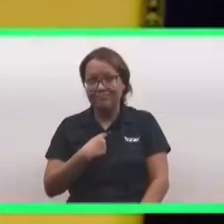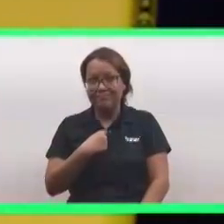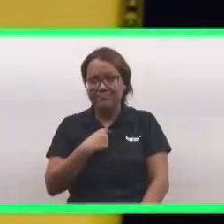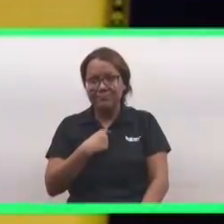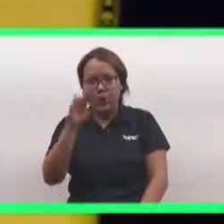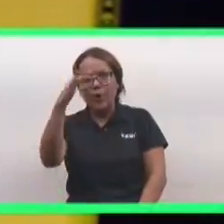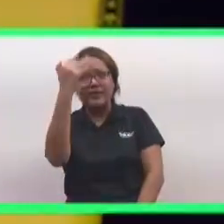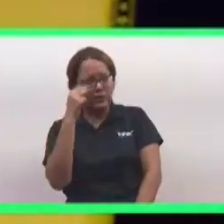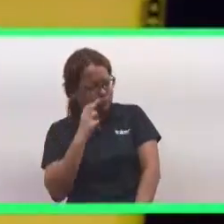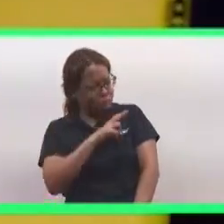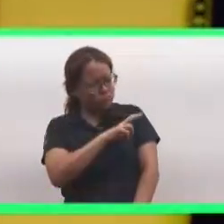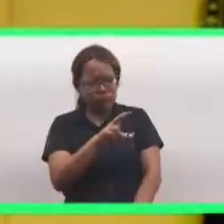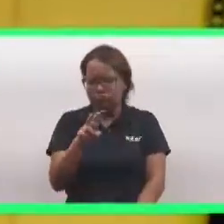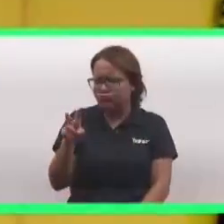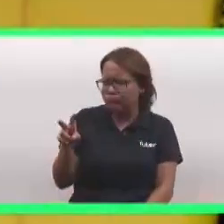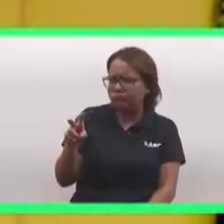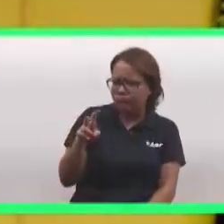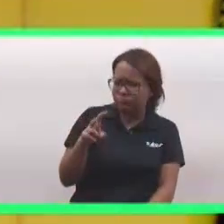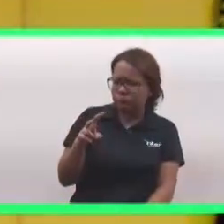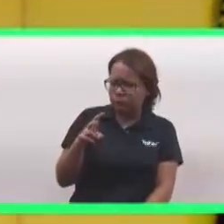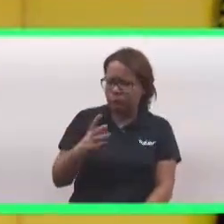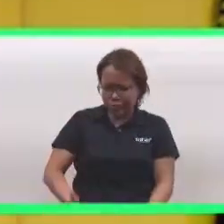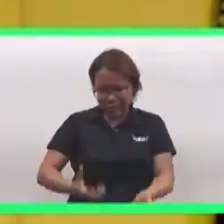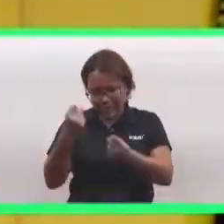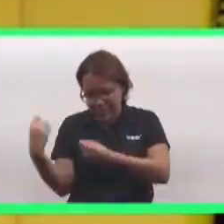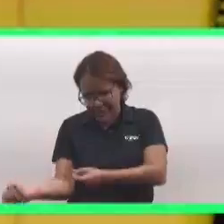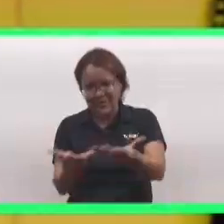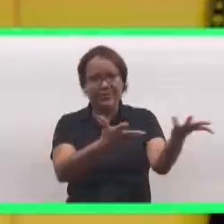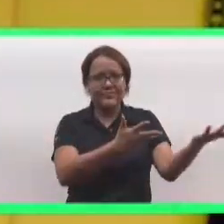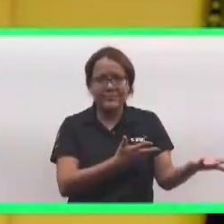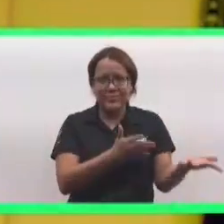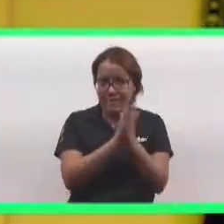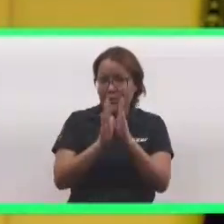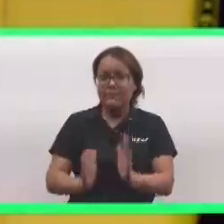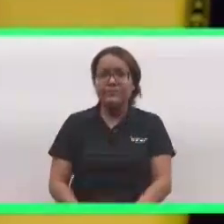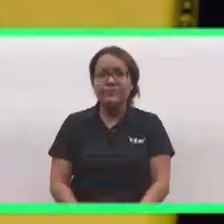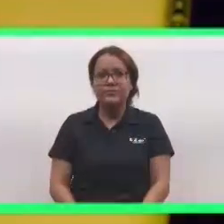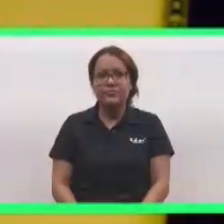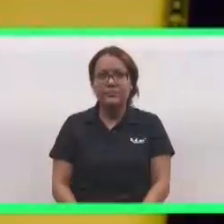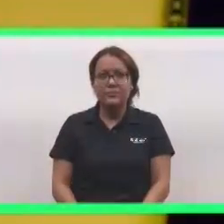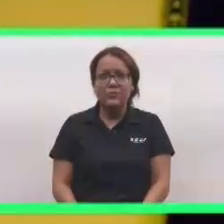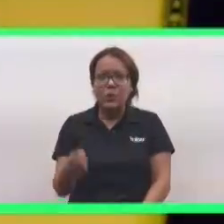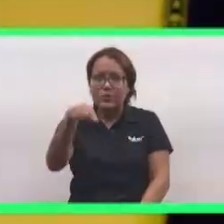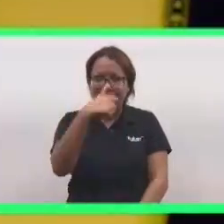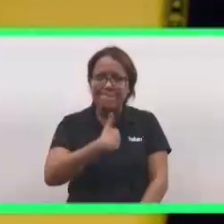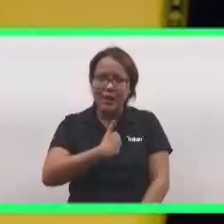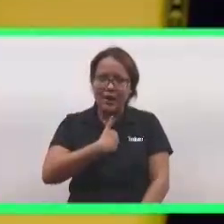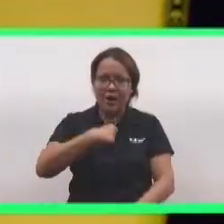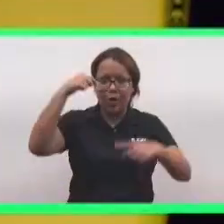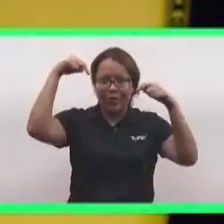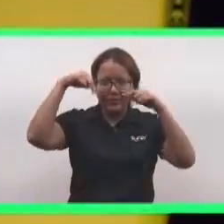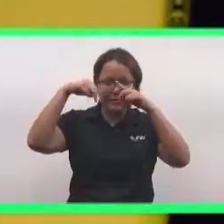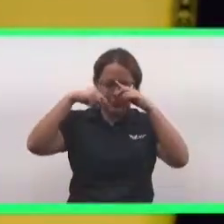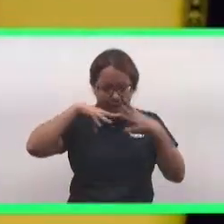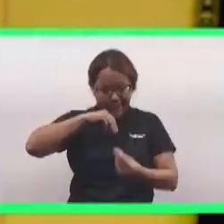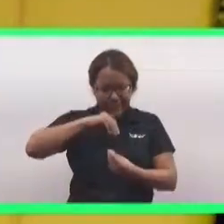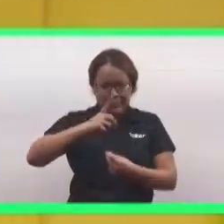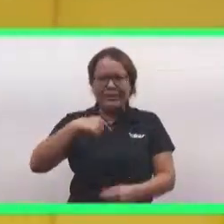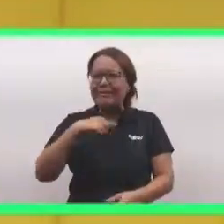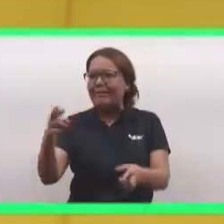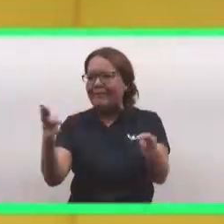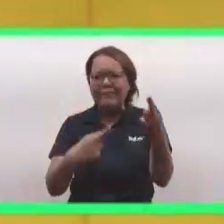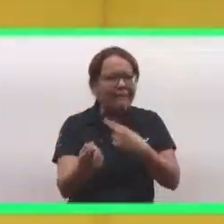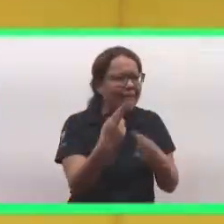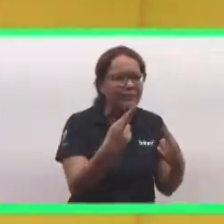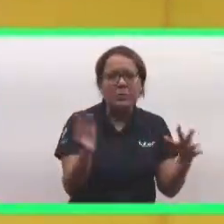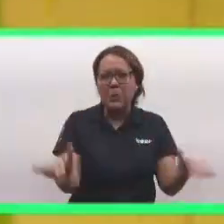los cielos y vamos a correr y sanaré su tierra. ¿Alguien dice amén? Hable con usted mismo. No ande buscando respuestas donde